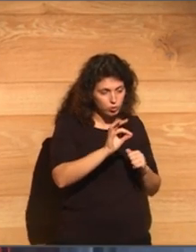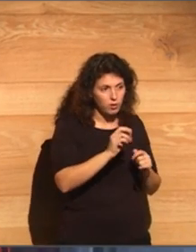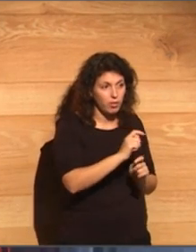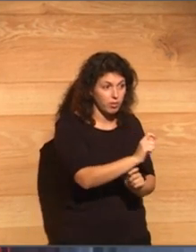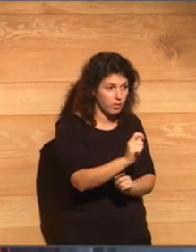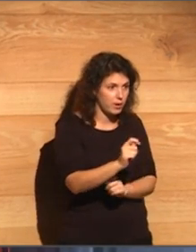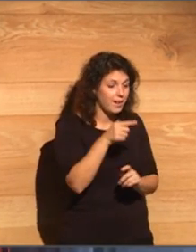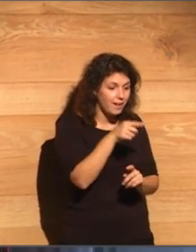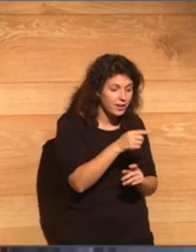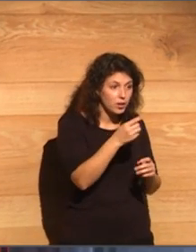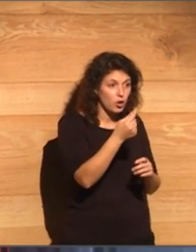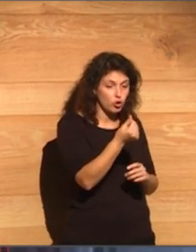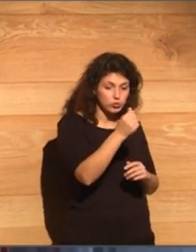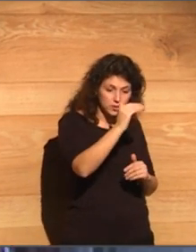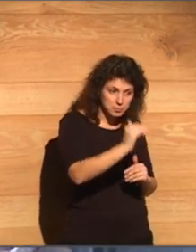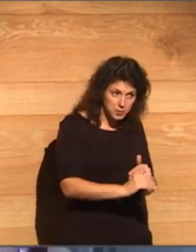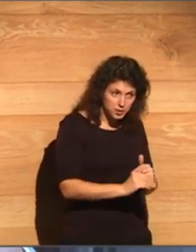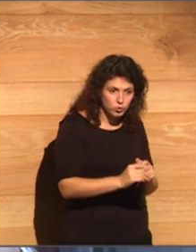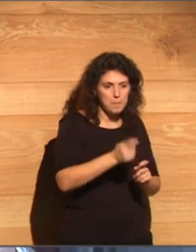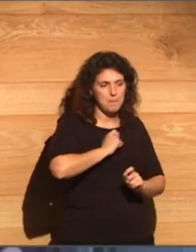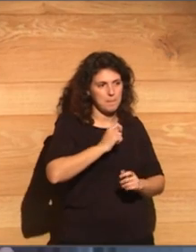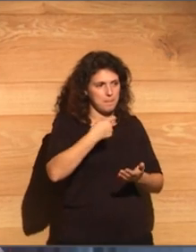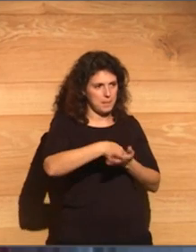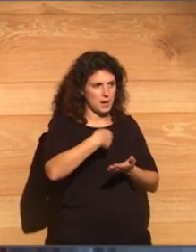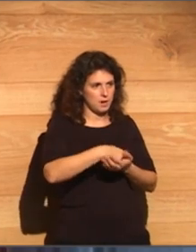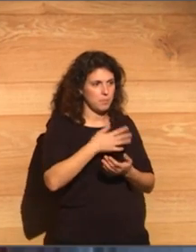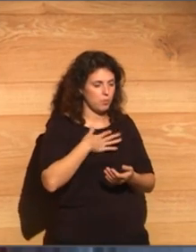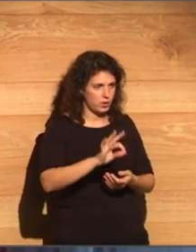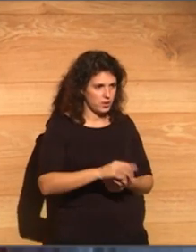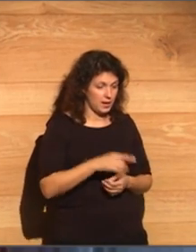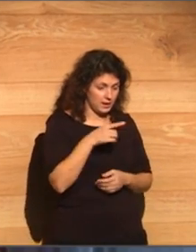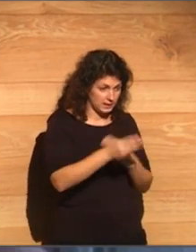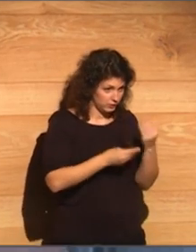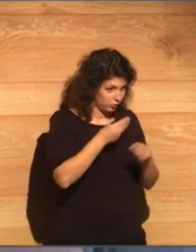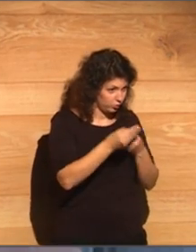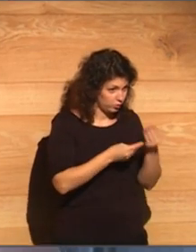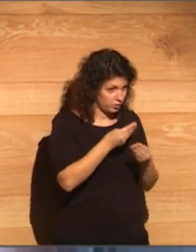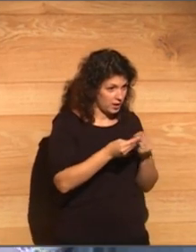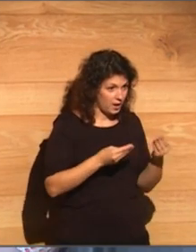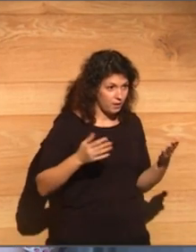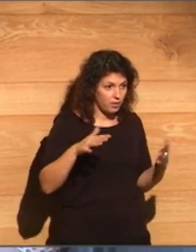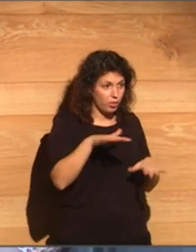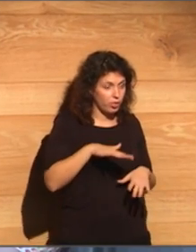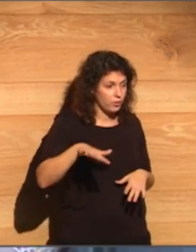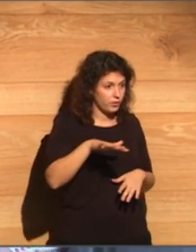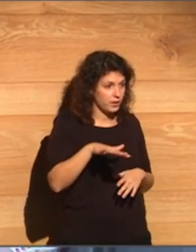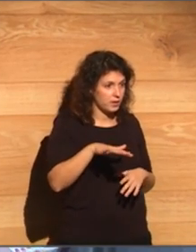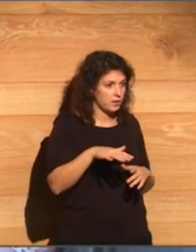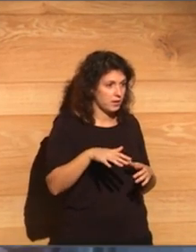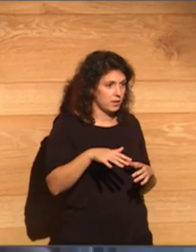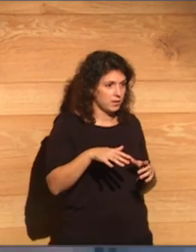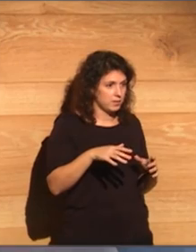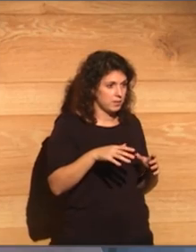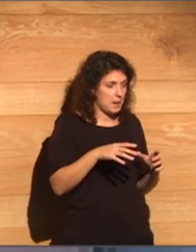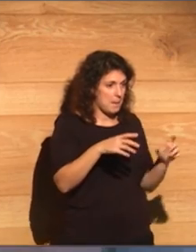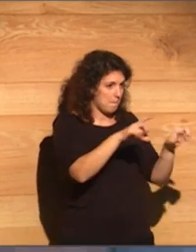habéis reducido los costes y me podéis pagar a mí. Es exactamente eso lo que se hace en toda cualquier industria alimentaria.